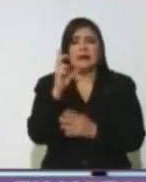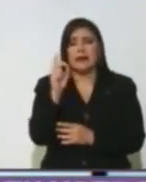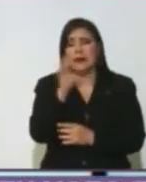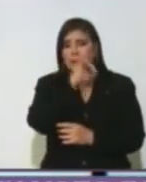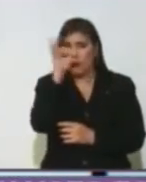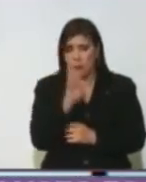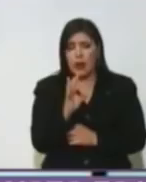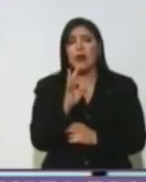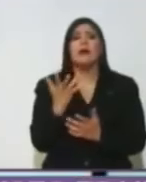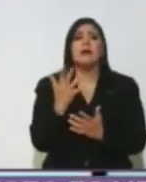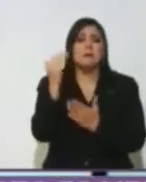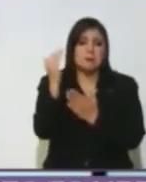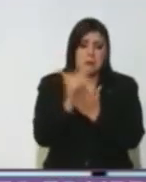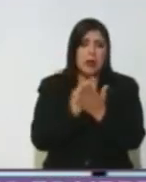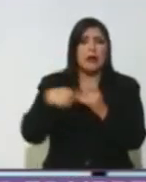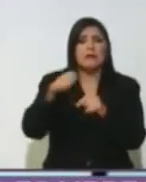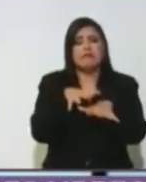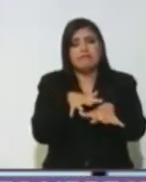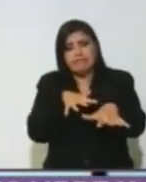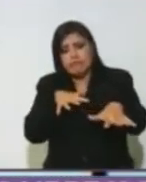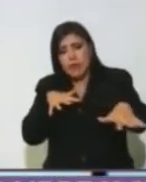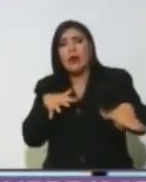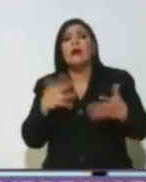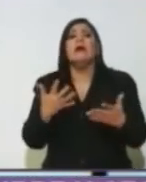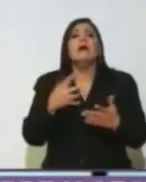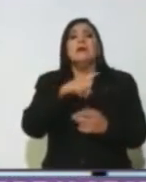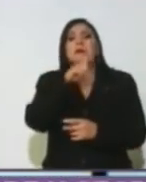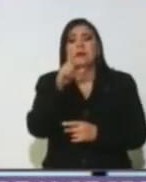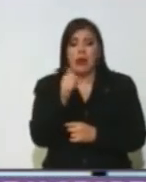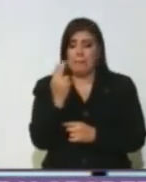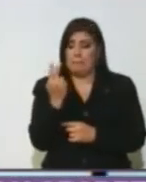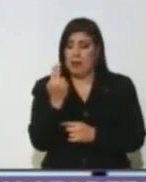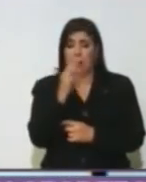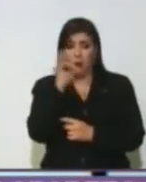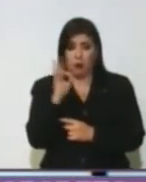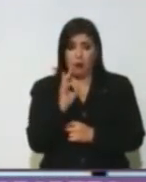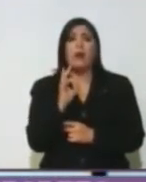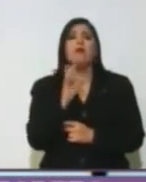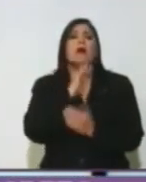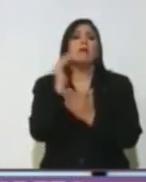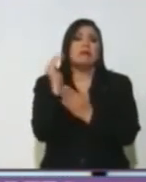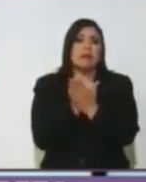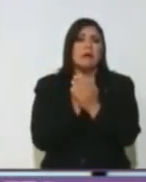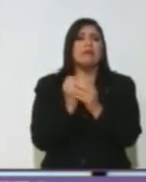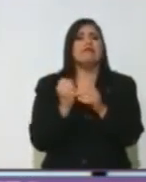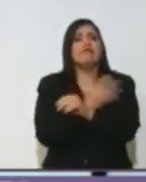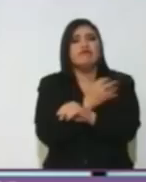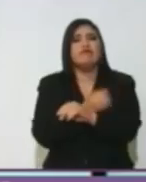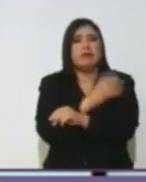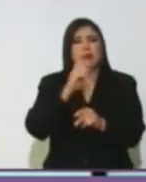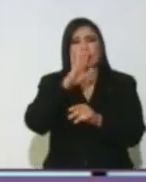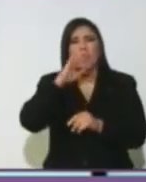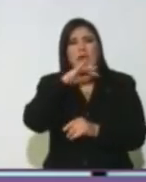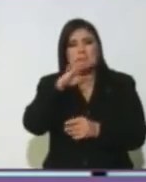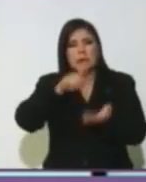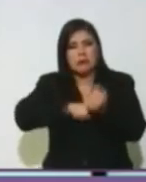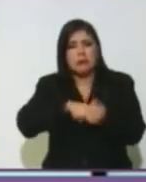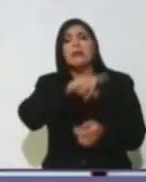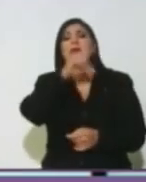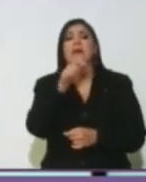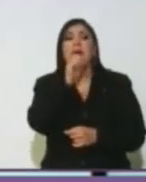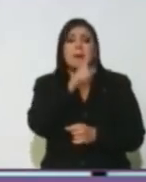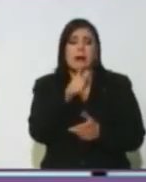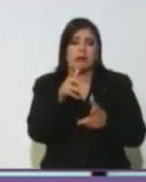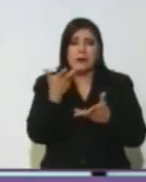el tráfico de la ciudad y en 25% las emisiones también promoveremos para las